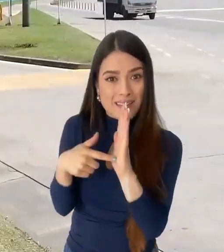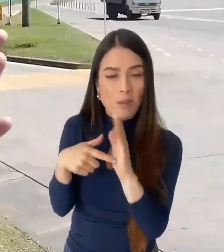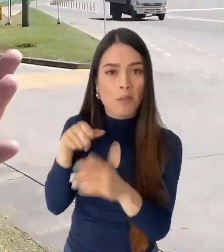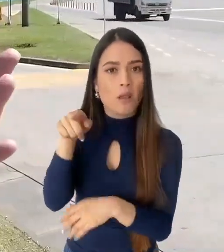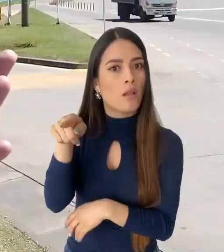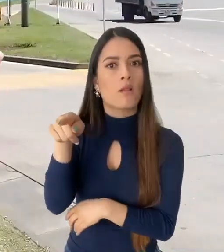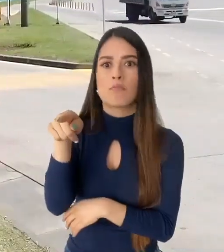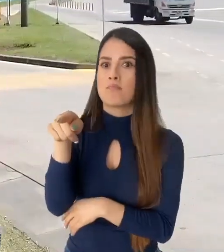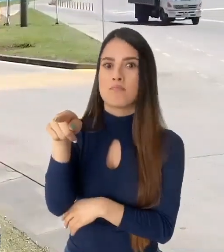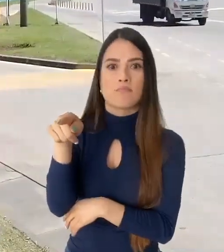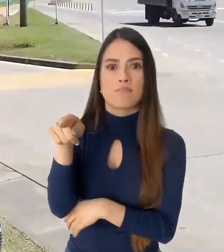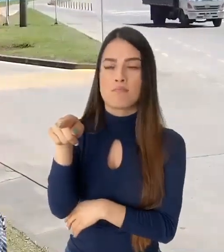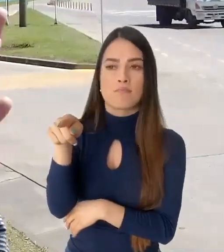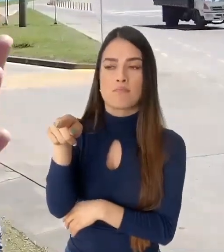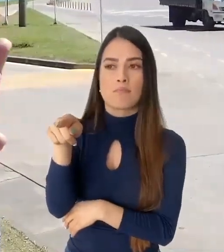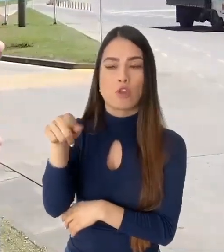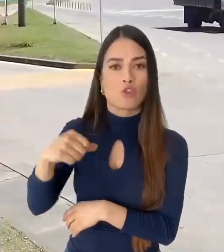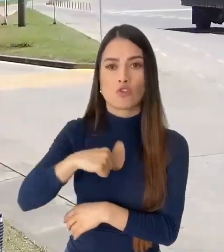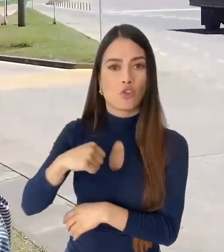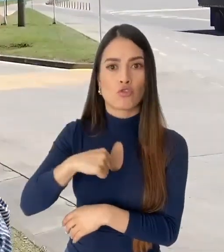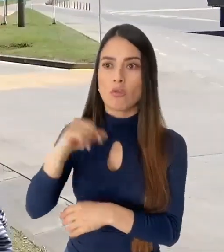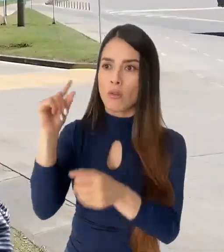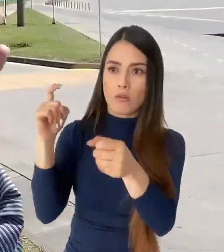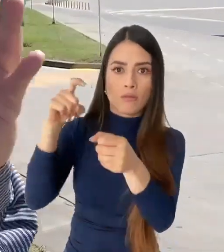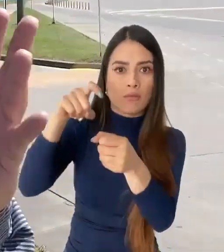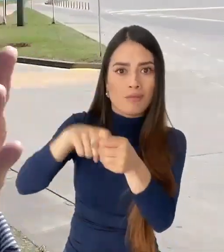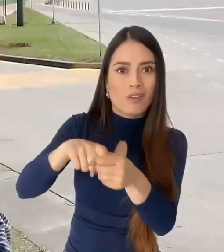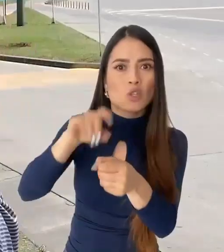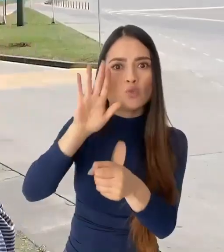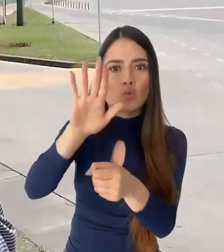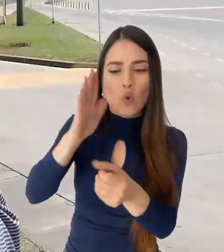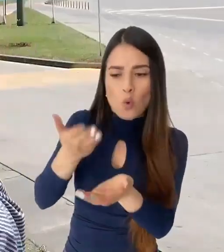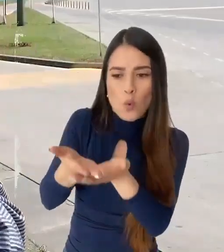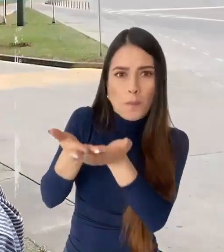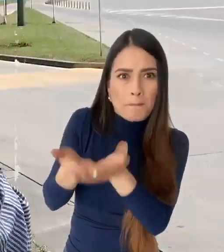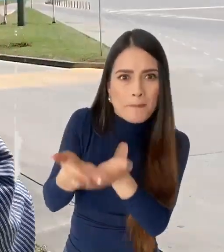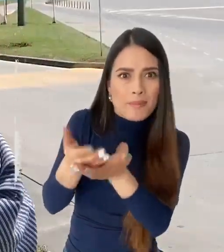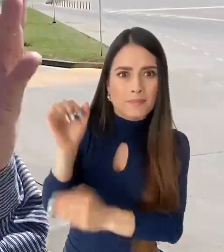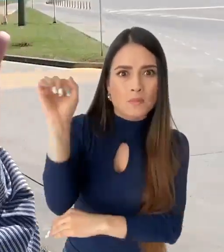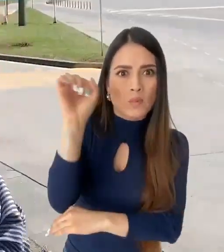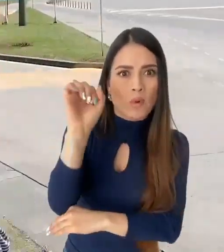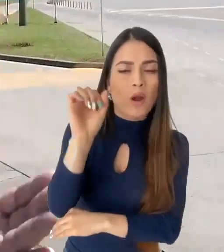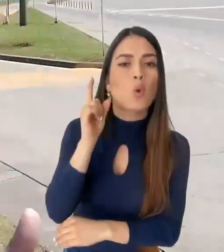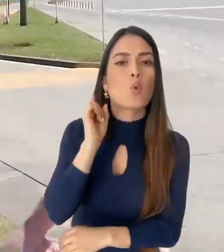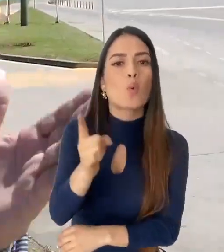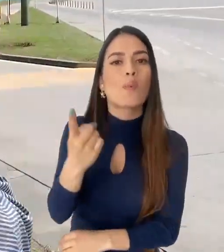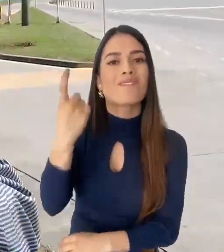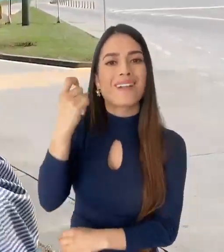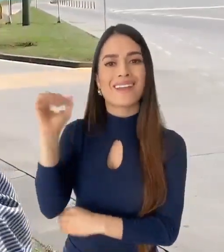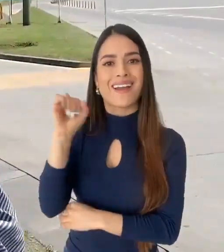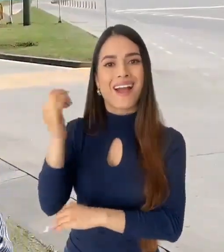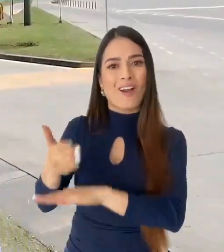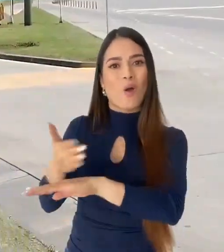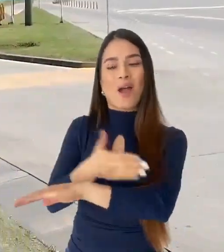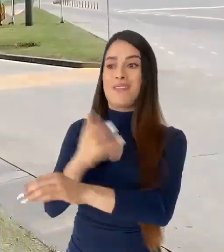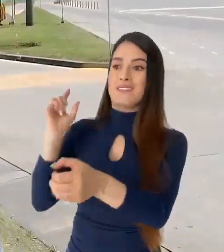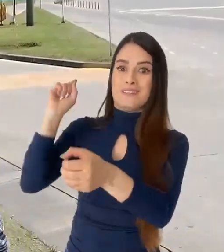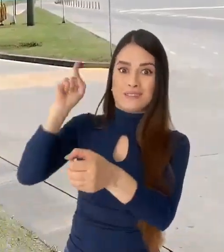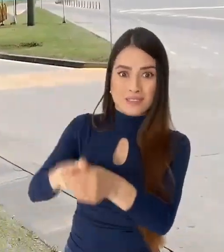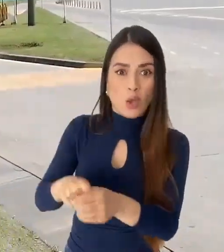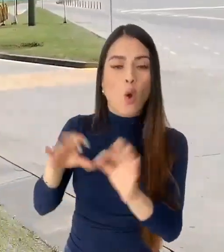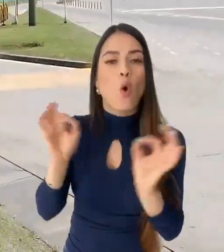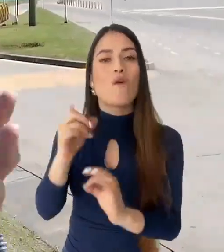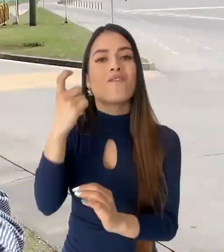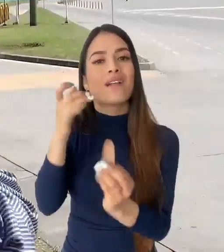aproximadamente no presentan algún tipo de registro en el peso bruto vehicular por falta de registro del vehículo